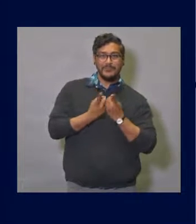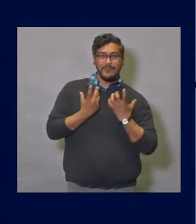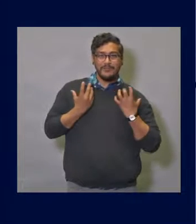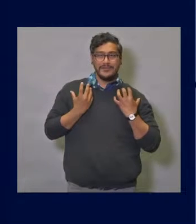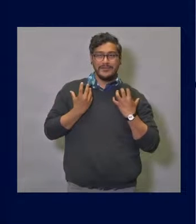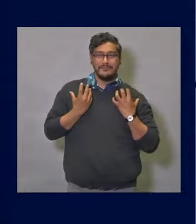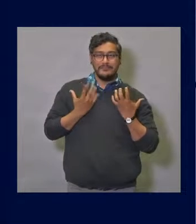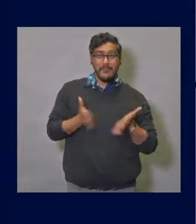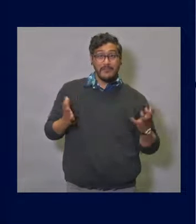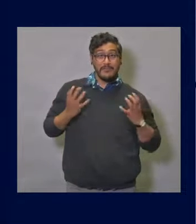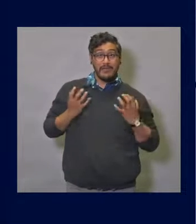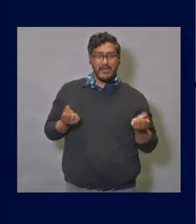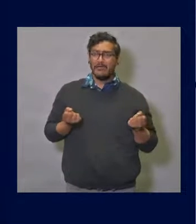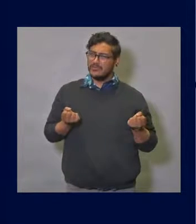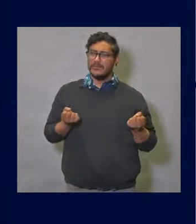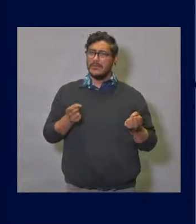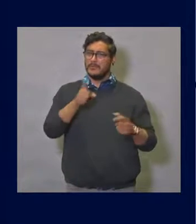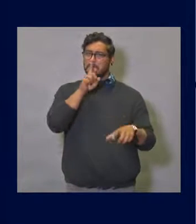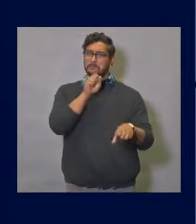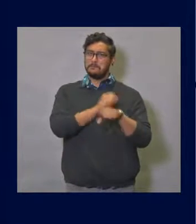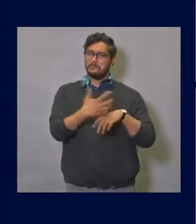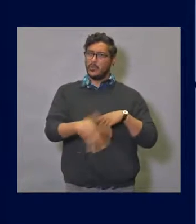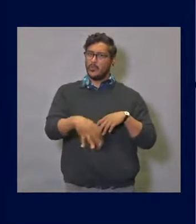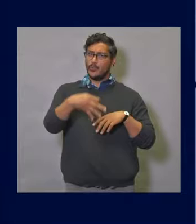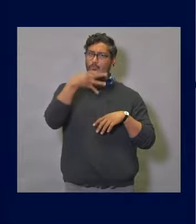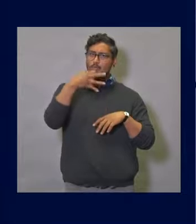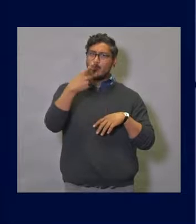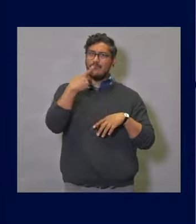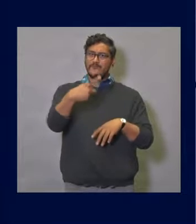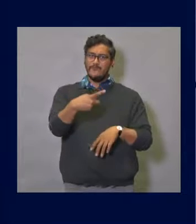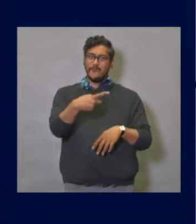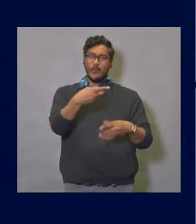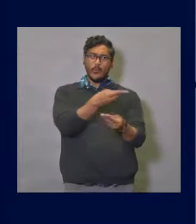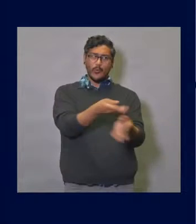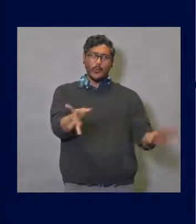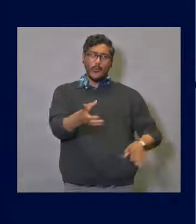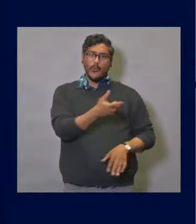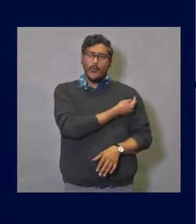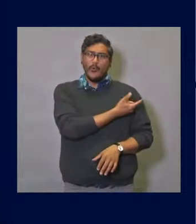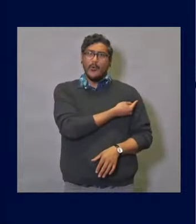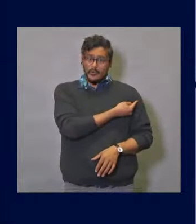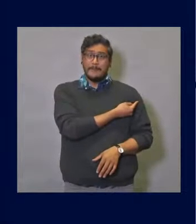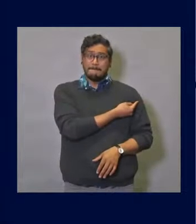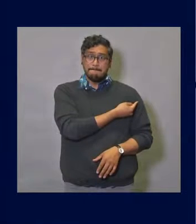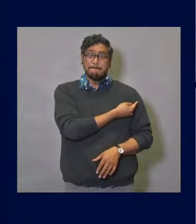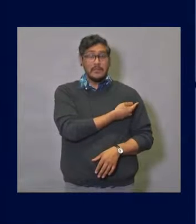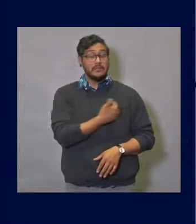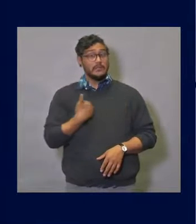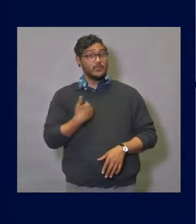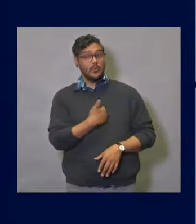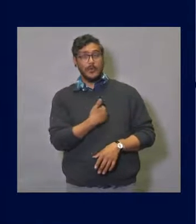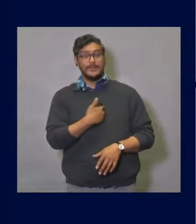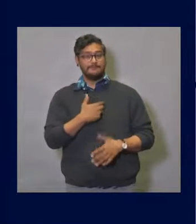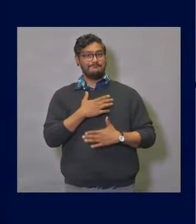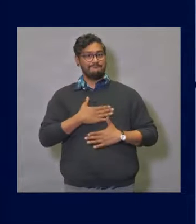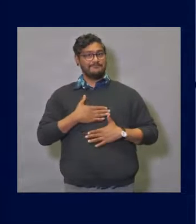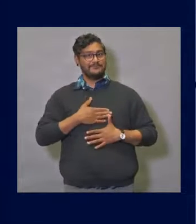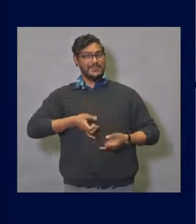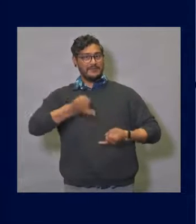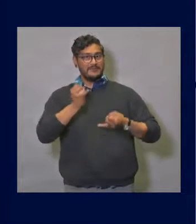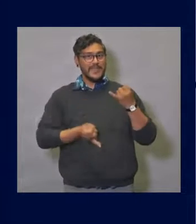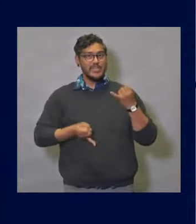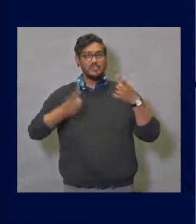Pública. Nuestro objetivo es vacunar a todos, por lo que nos complace que hayamos finalizado nuestro memorando